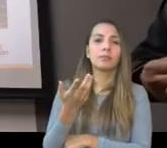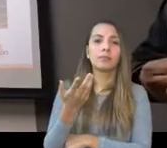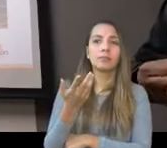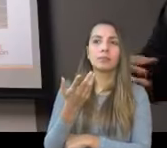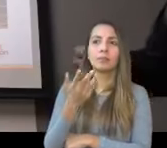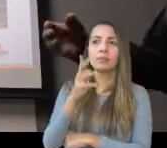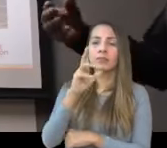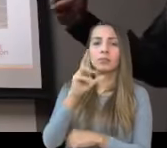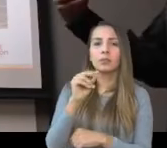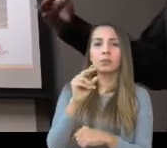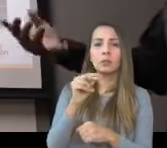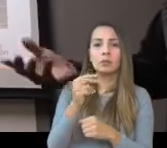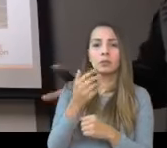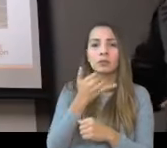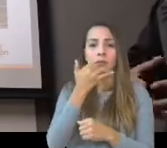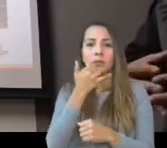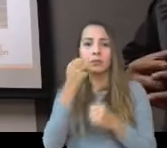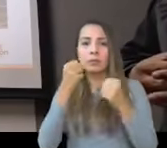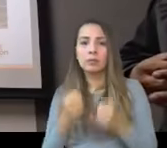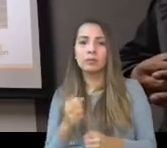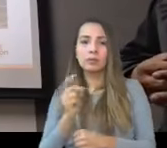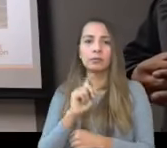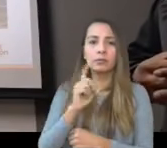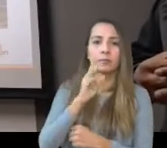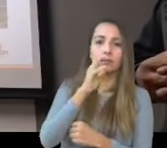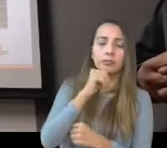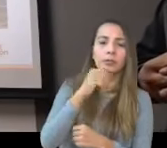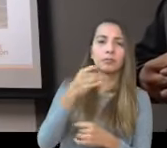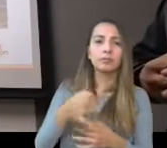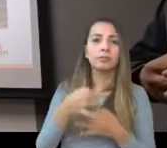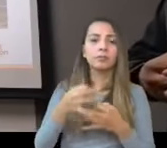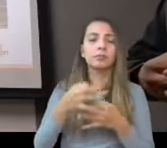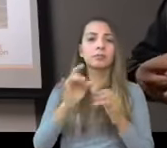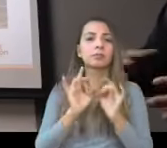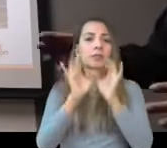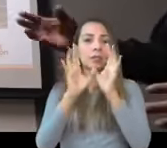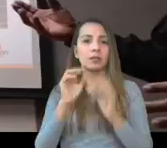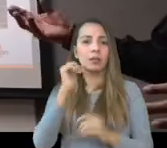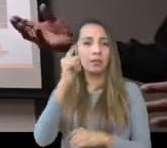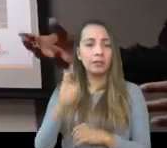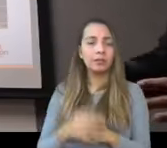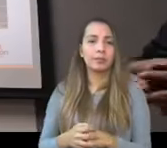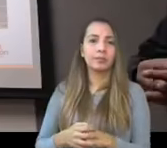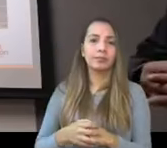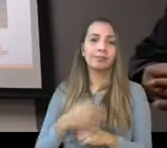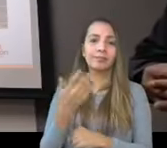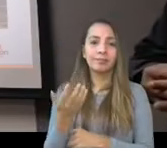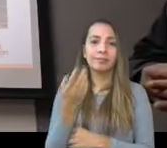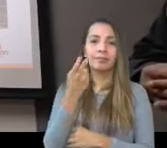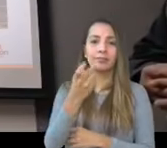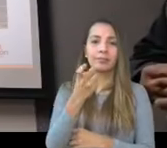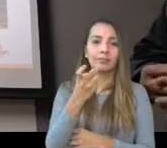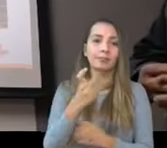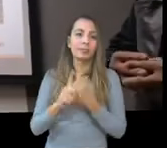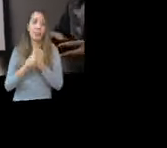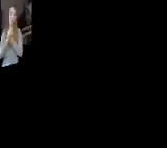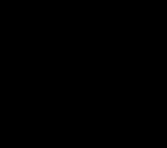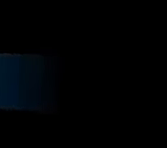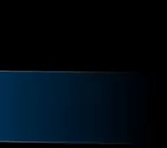seguridad de la operación del tubo, que pudiera generar algún incidente, ¿no? Entonces están enfrascados en esa situación, y esta